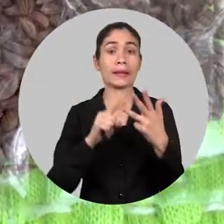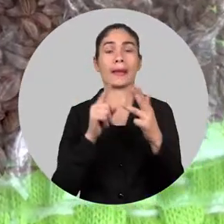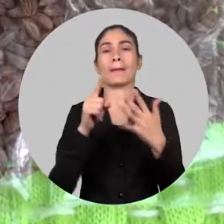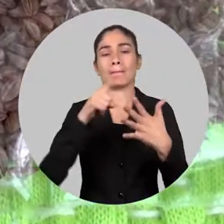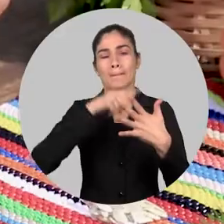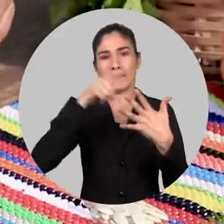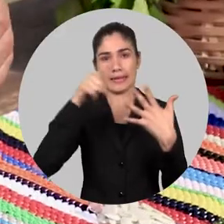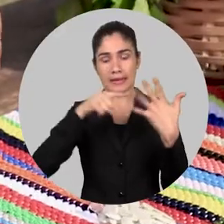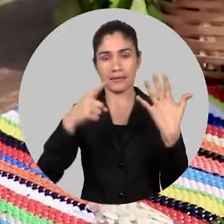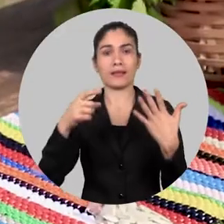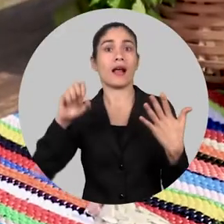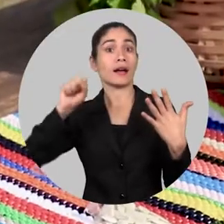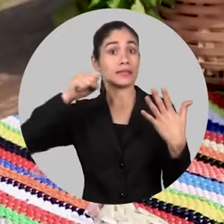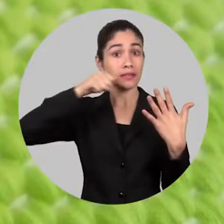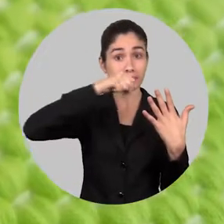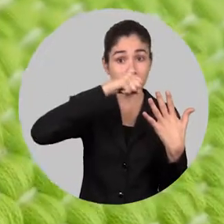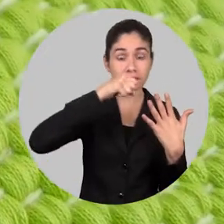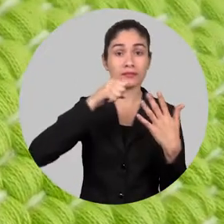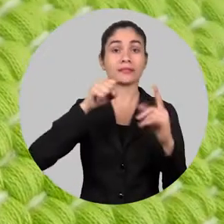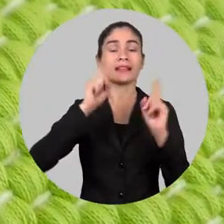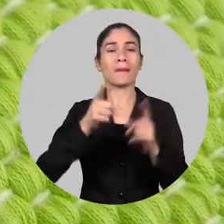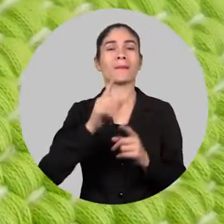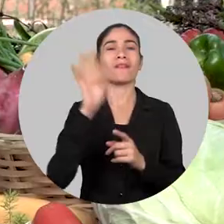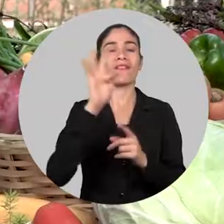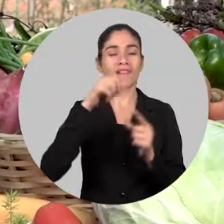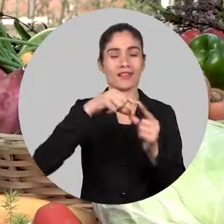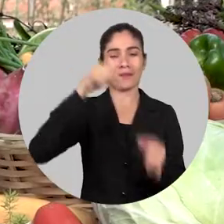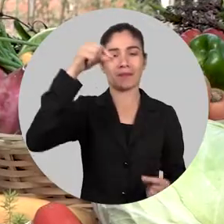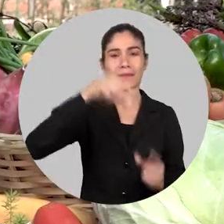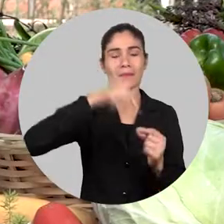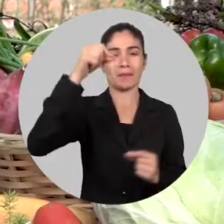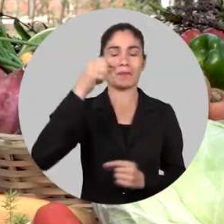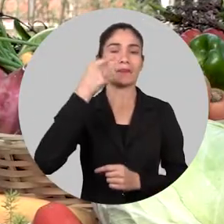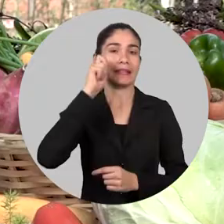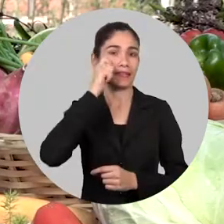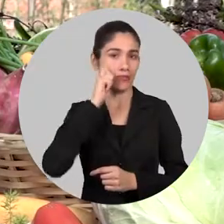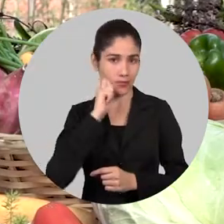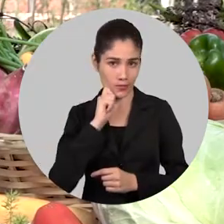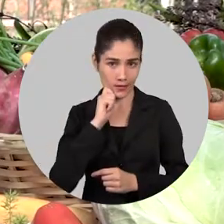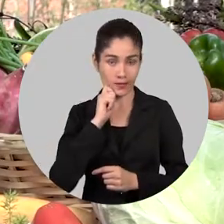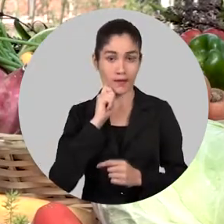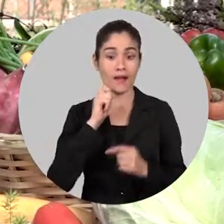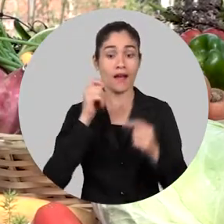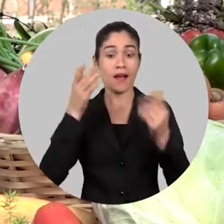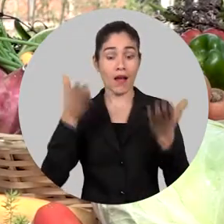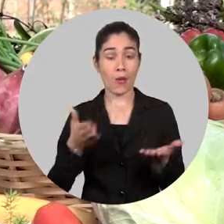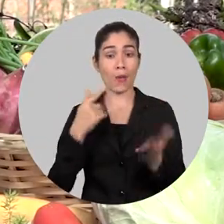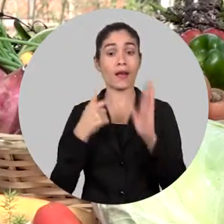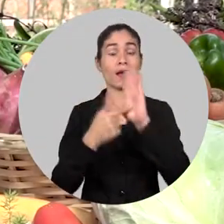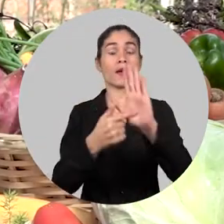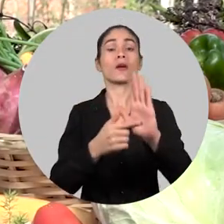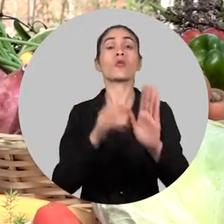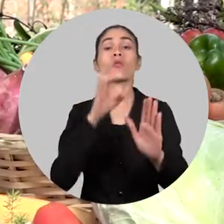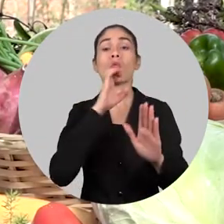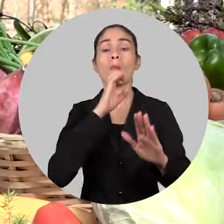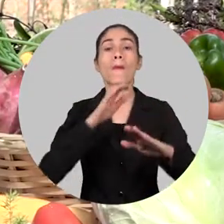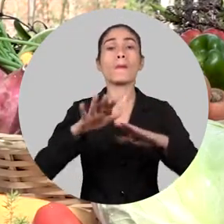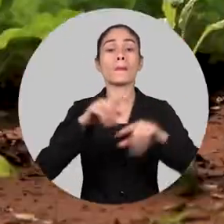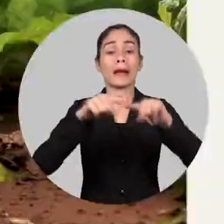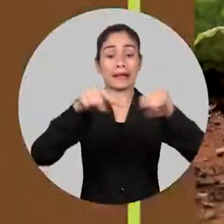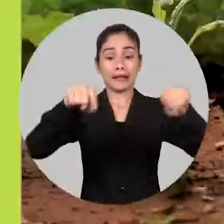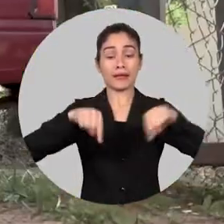perejil, zanahoria, cebollita. Con posteriormente ya avanza agua, ya hasta la preparación de